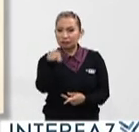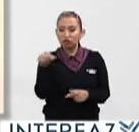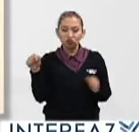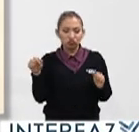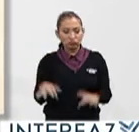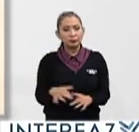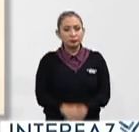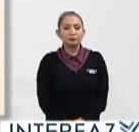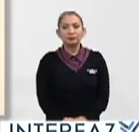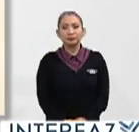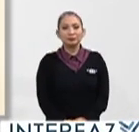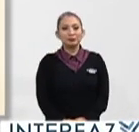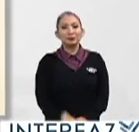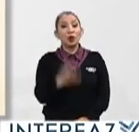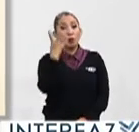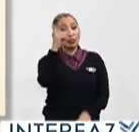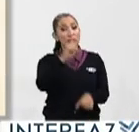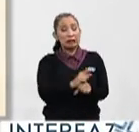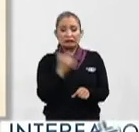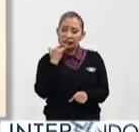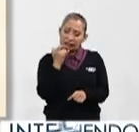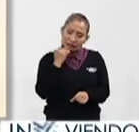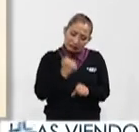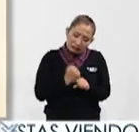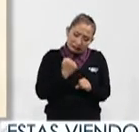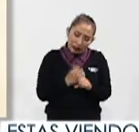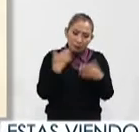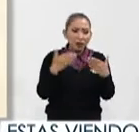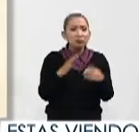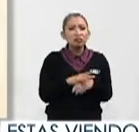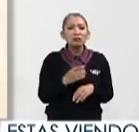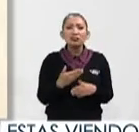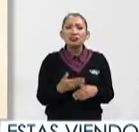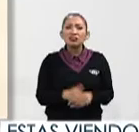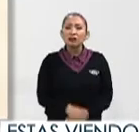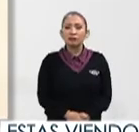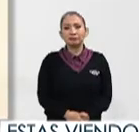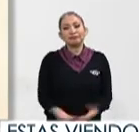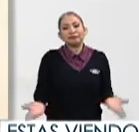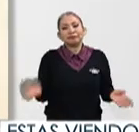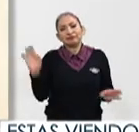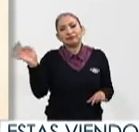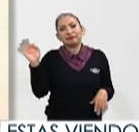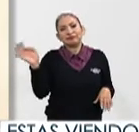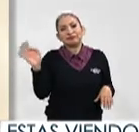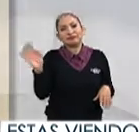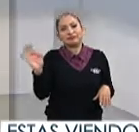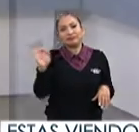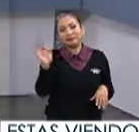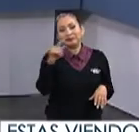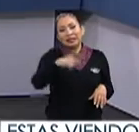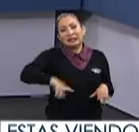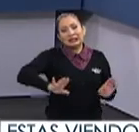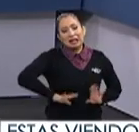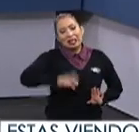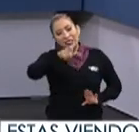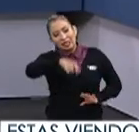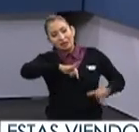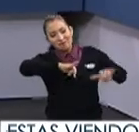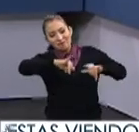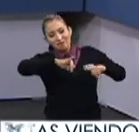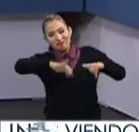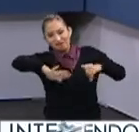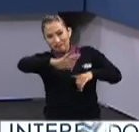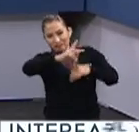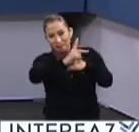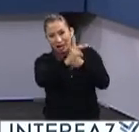Ahí estuvieron. 4 días intensos en Panamá. ¿Por qué Panamá? Bueno, probablemente por las características que